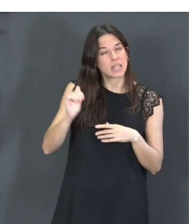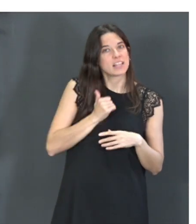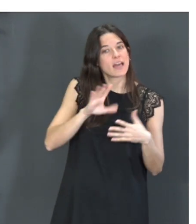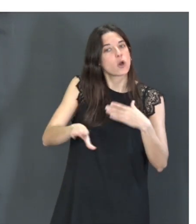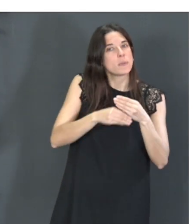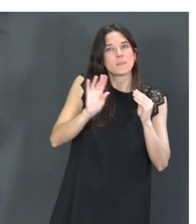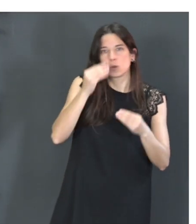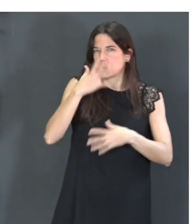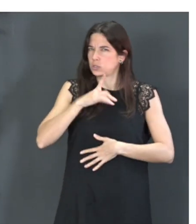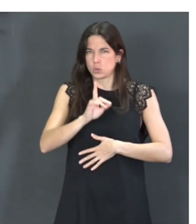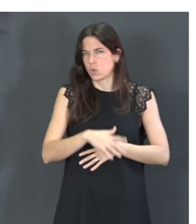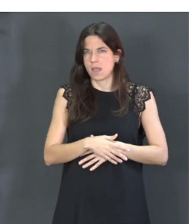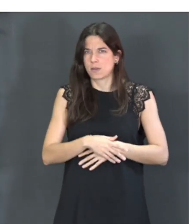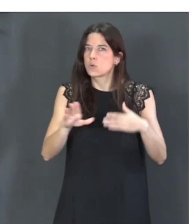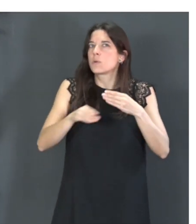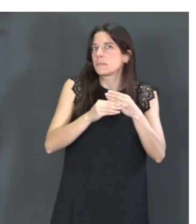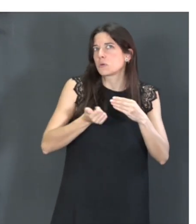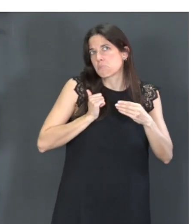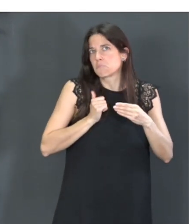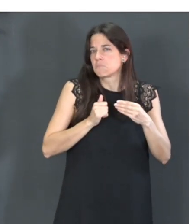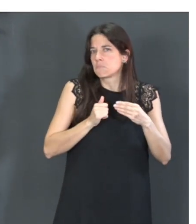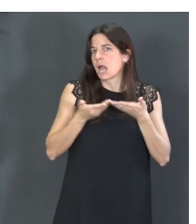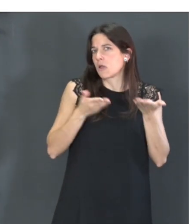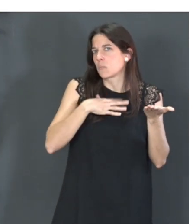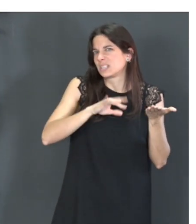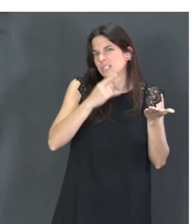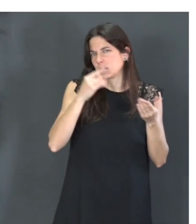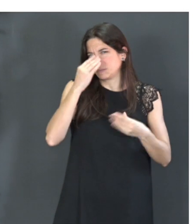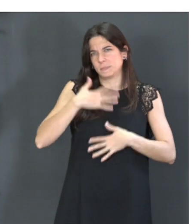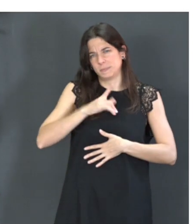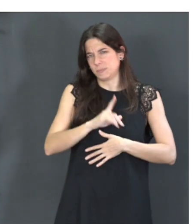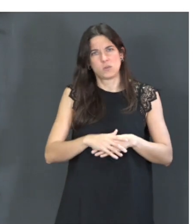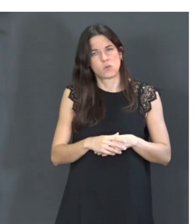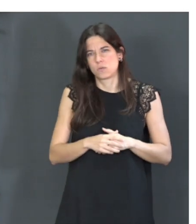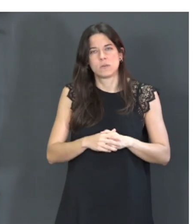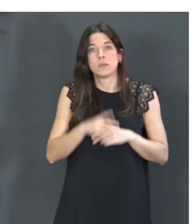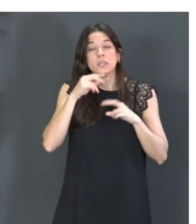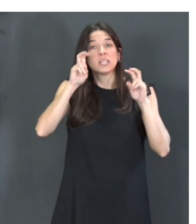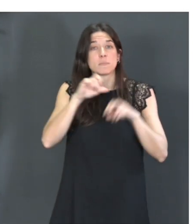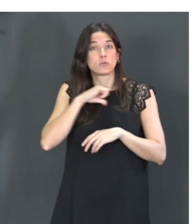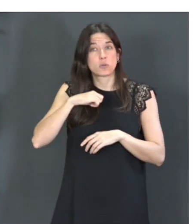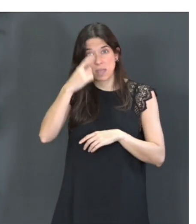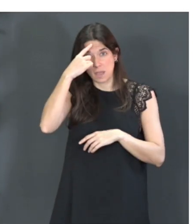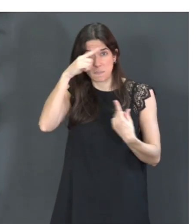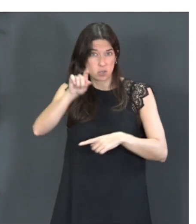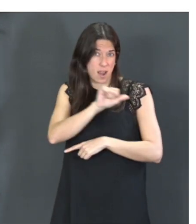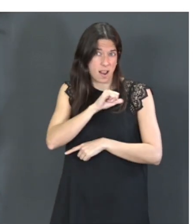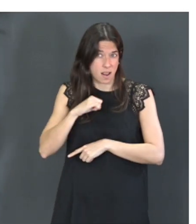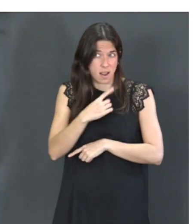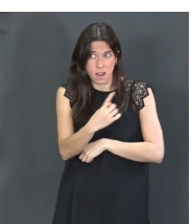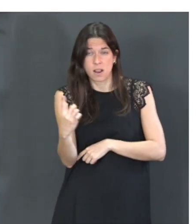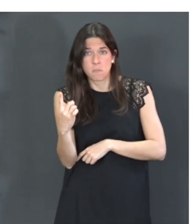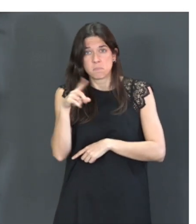nos sustituya en ese tipo de aspectos. Yo creo que y en el tema de autonomía personal pasará